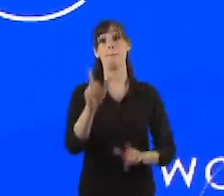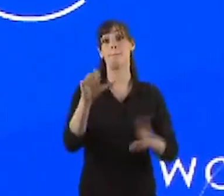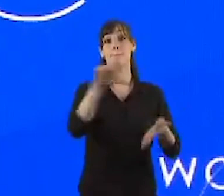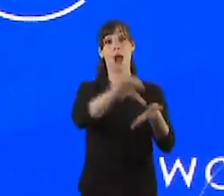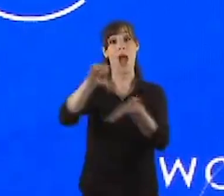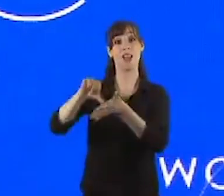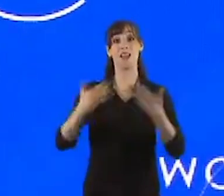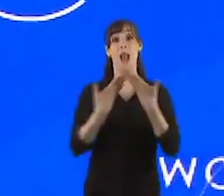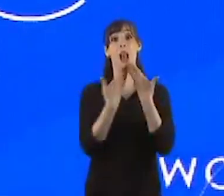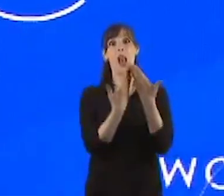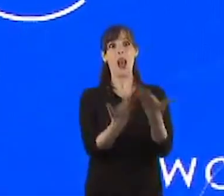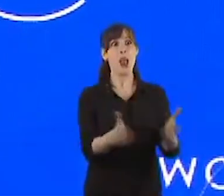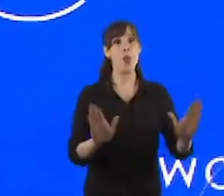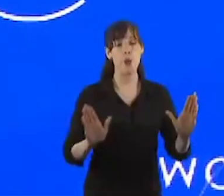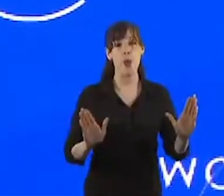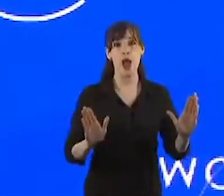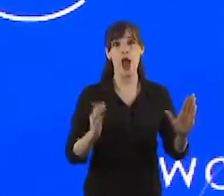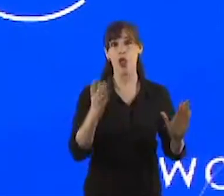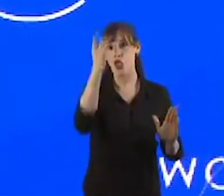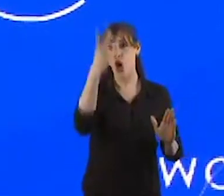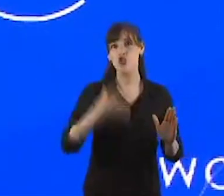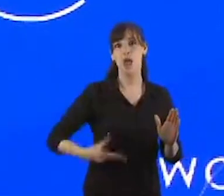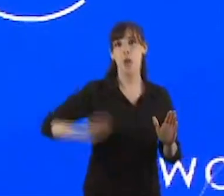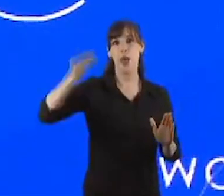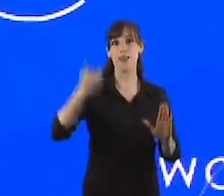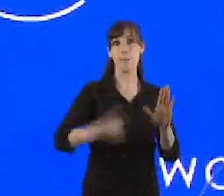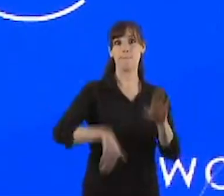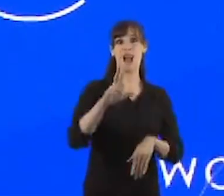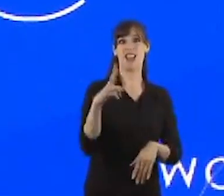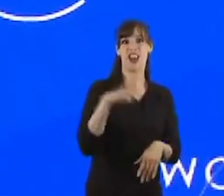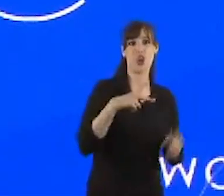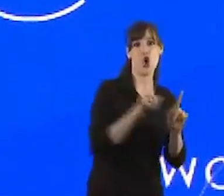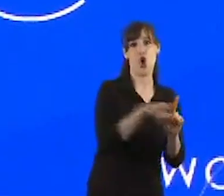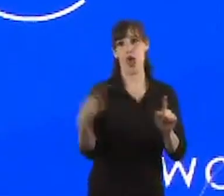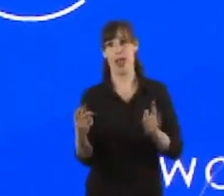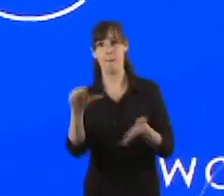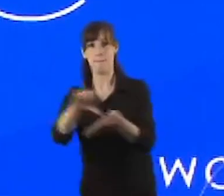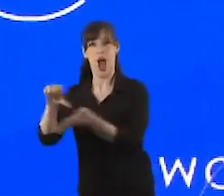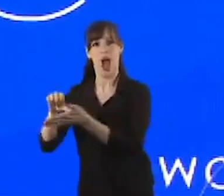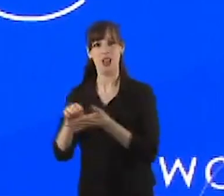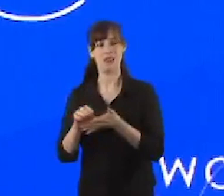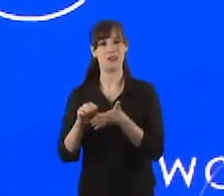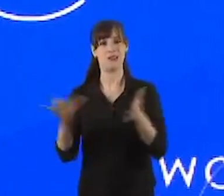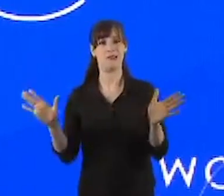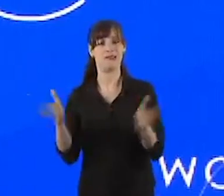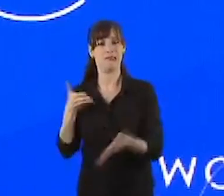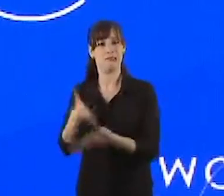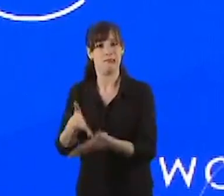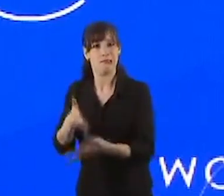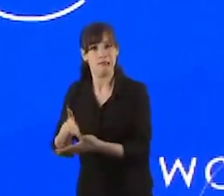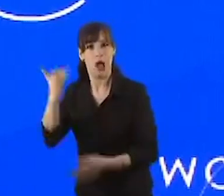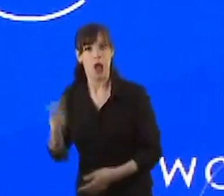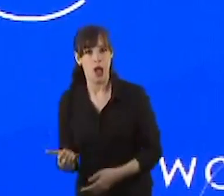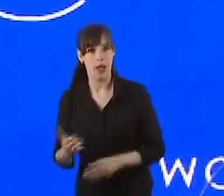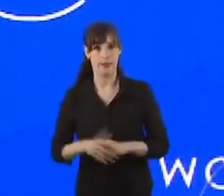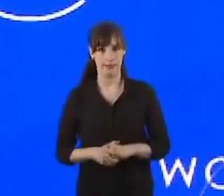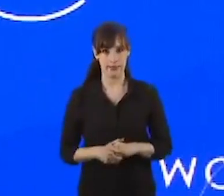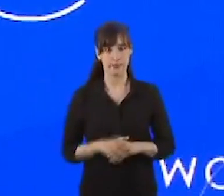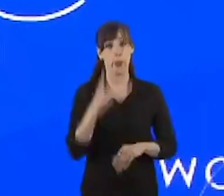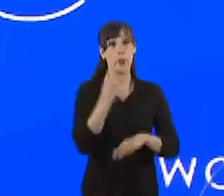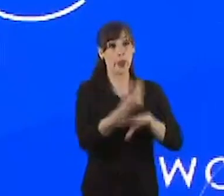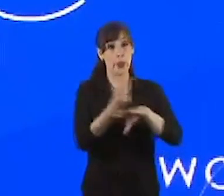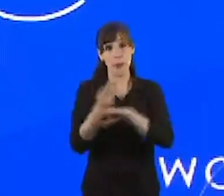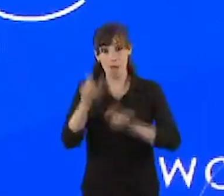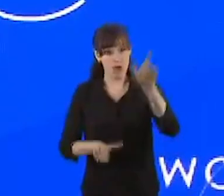que los reprimidos. El decil más bajo de la distribución de los países libres vive mejor que el 90% de la población de los países